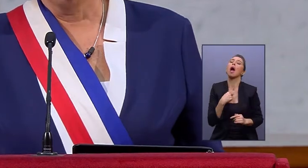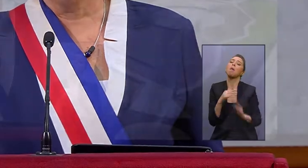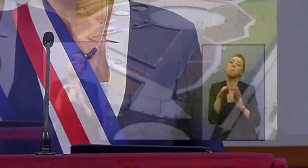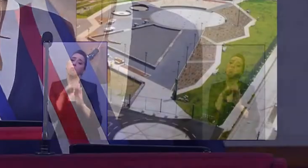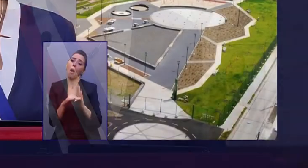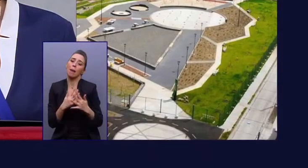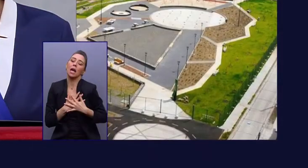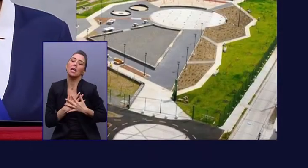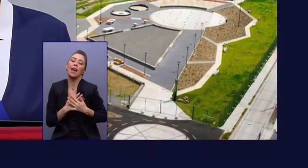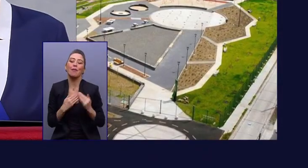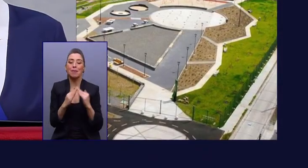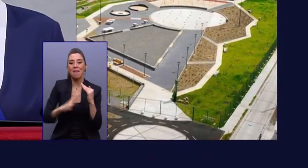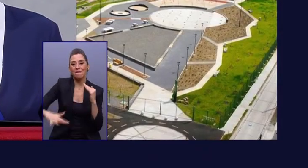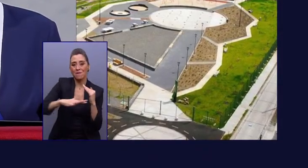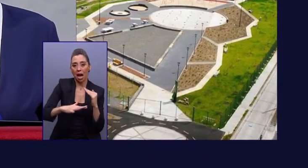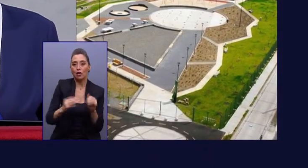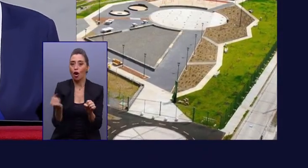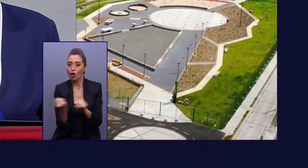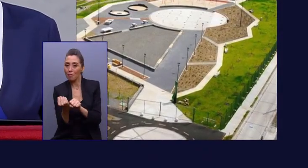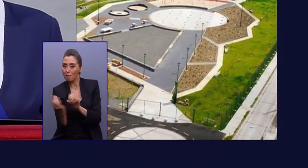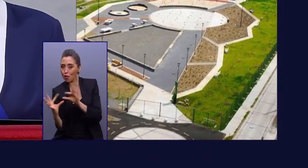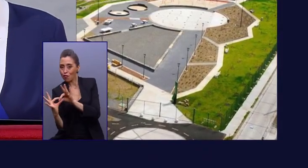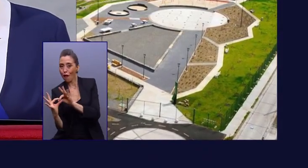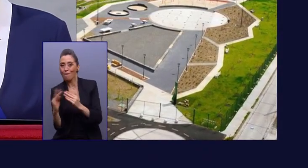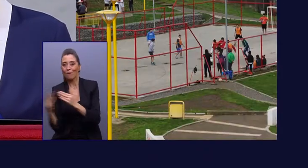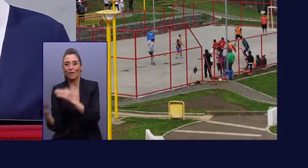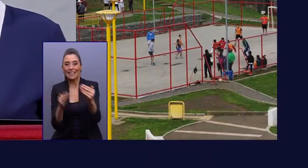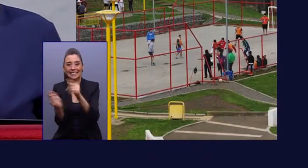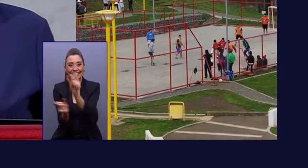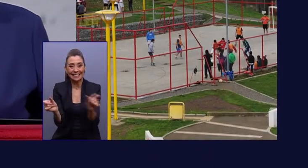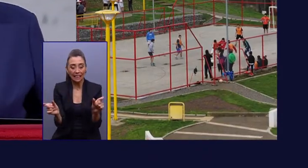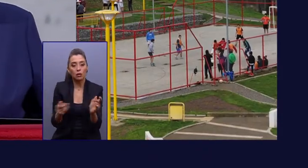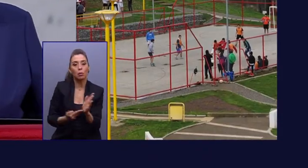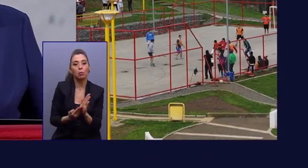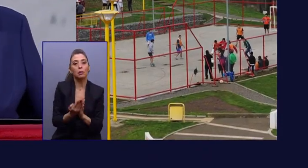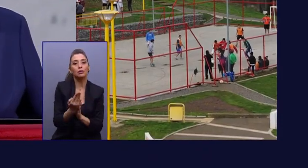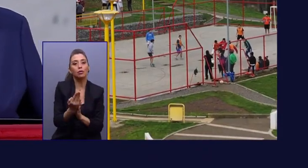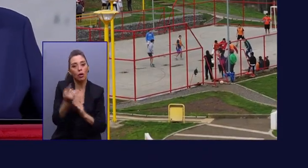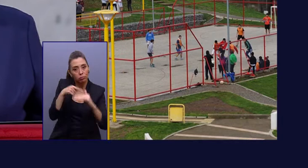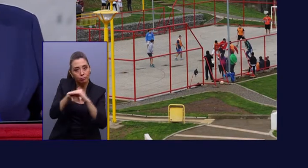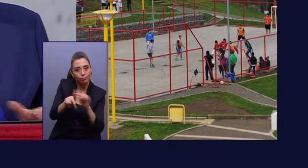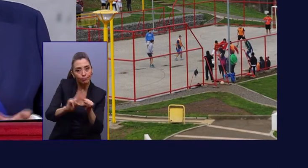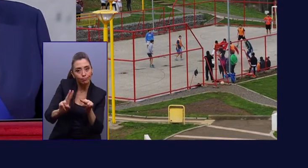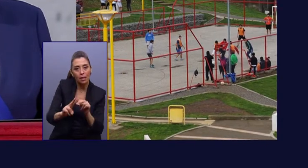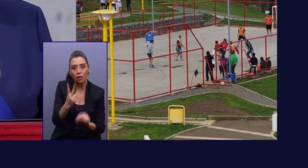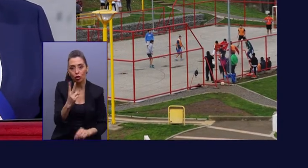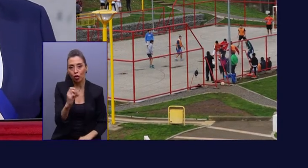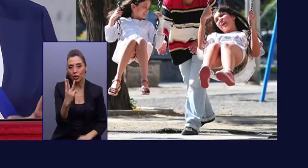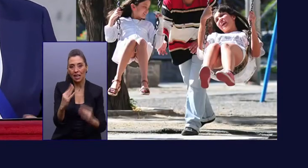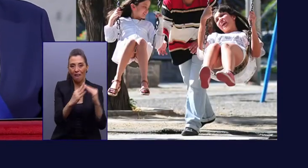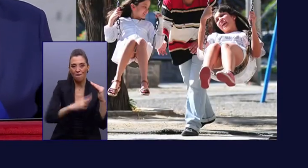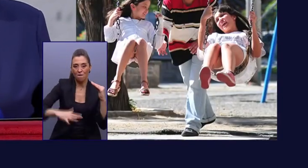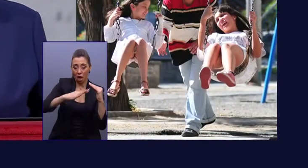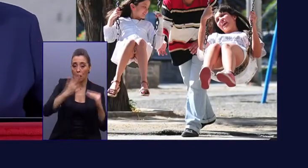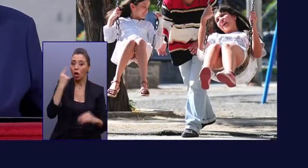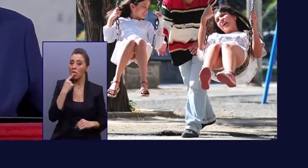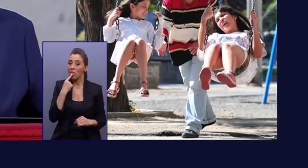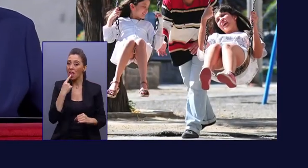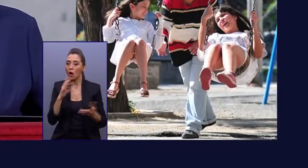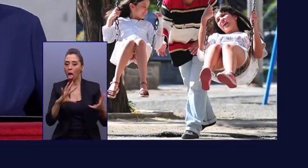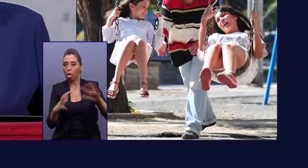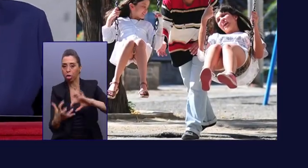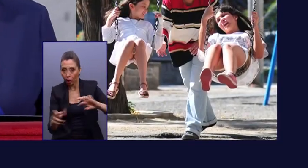Barrio, junto con el trabajo organizado con los vecinos, ya iniciamos el proceso de intervención en los 203 barrios que nos comprometimos a